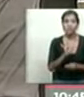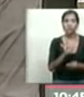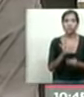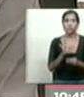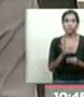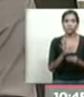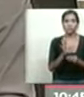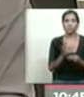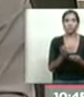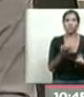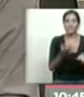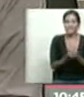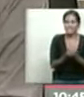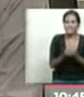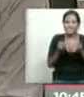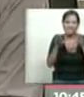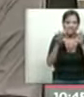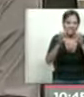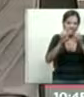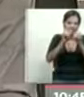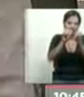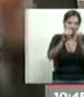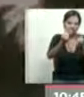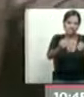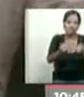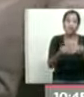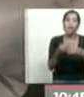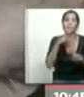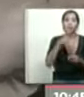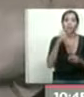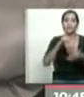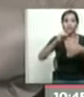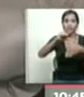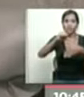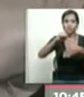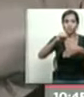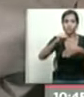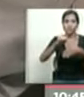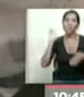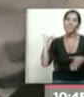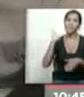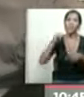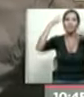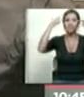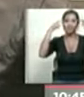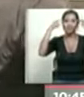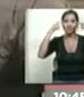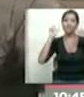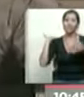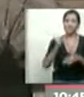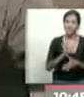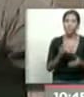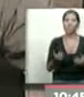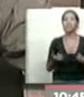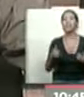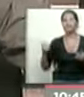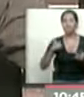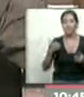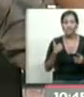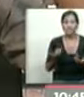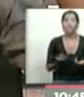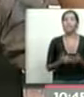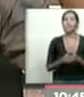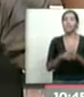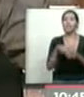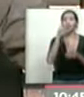balcanizando, canibalizando la política en Latinoamérica. Venimos de Chávez, venimos de Kirchner, venimos de Lula, venimos de Mujica,